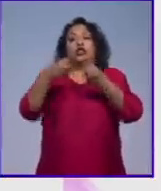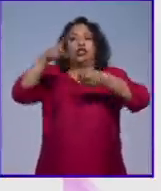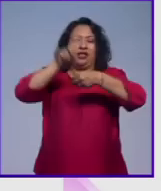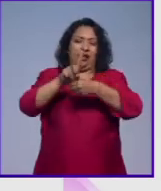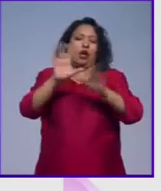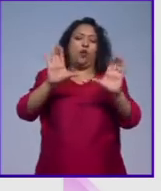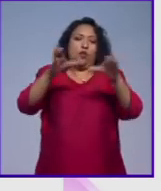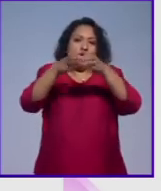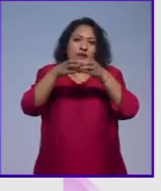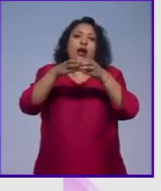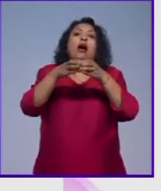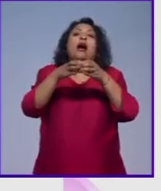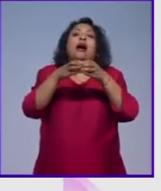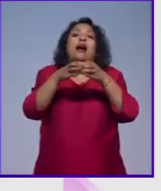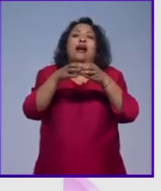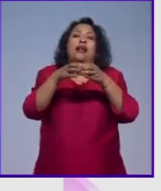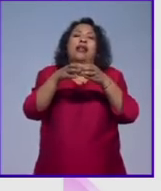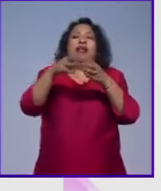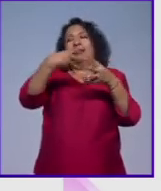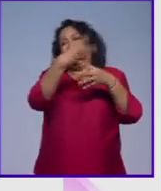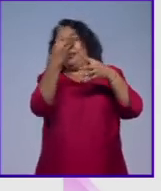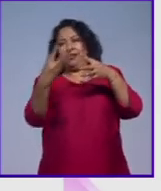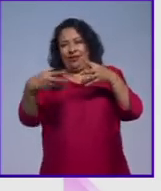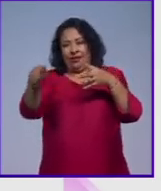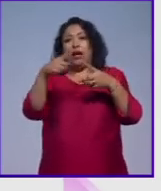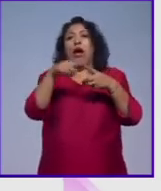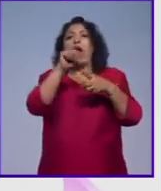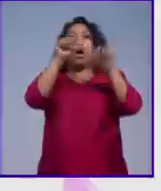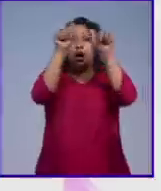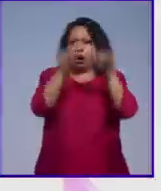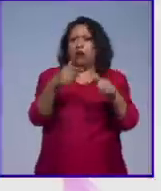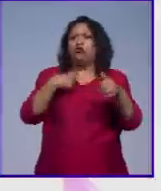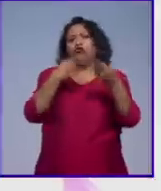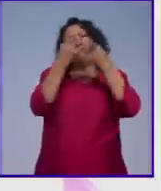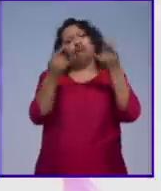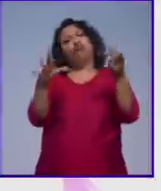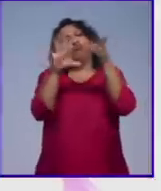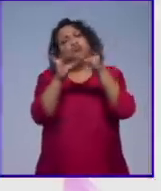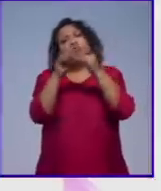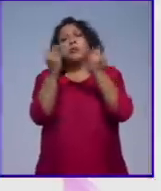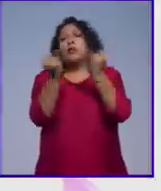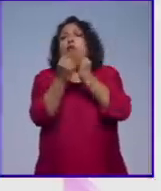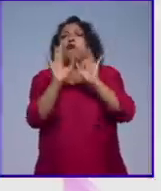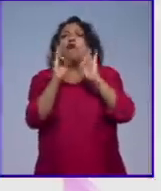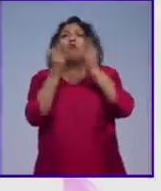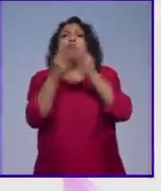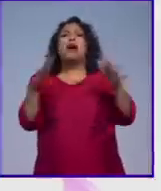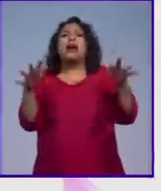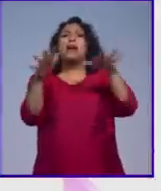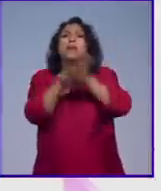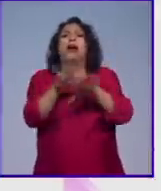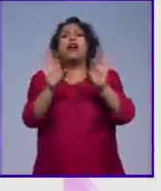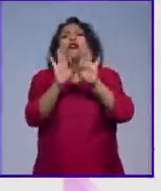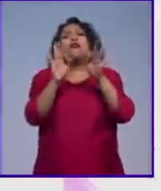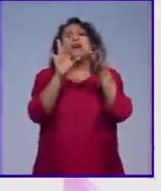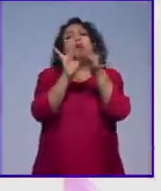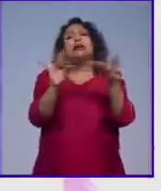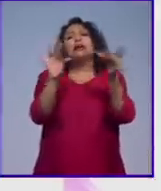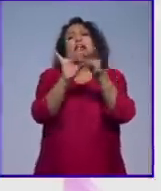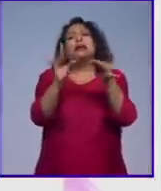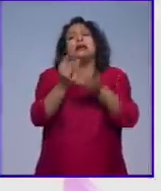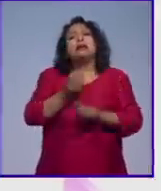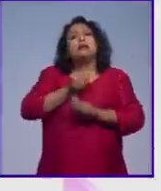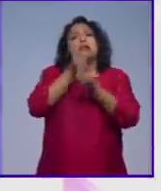comunidad lésbico, gay, transexual, al arte de contar cuentos, porque es una forma también de cambiar el discurso y de